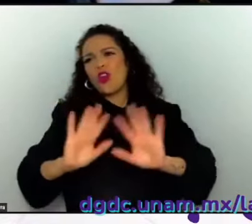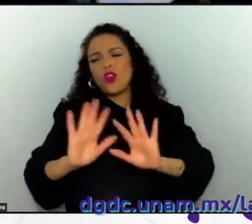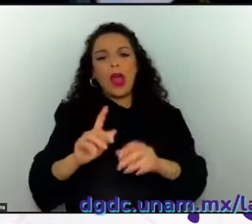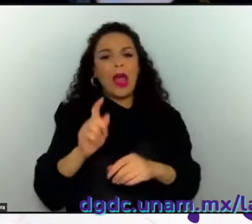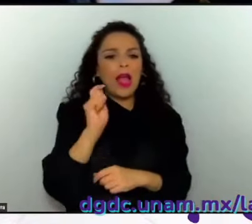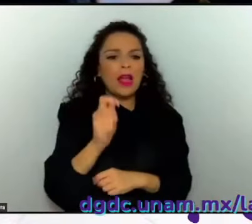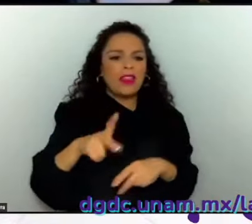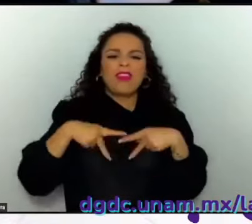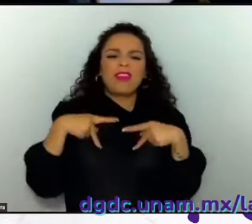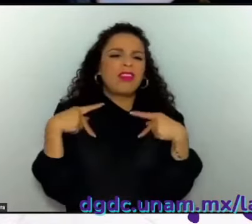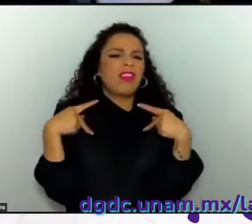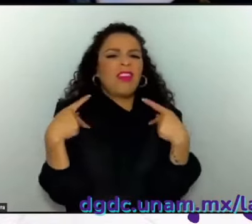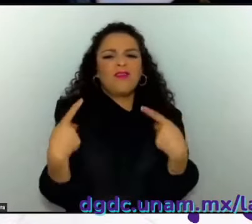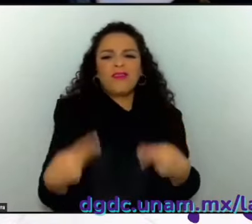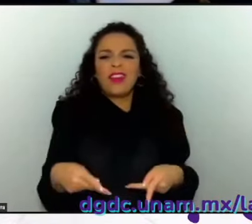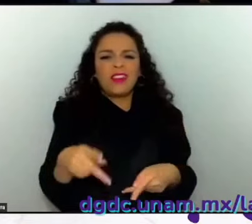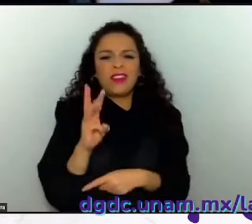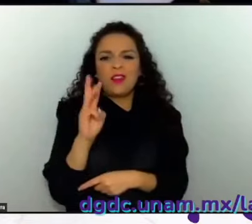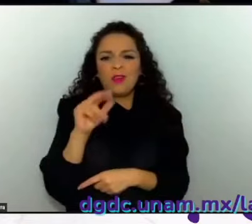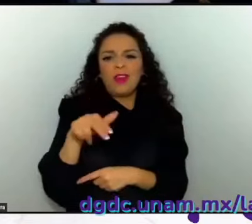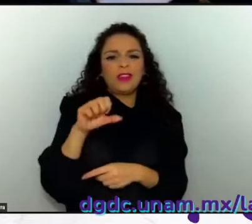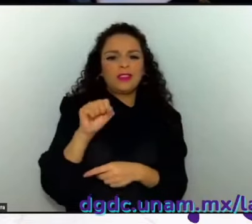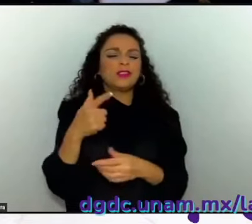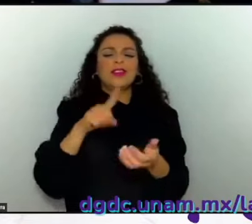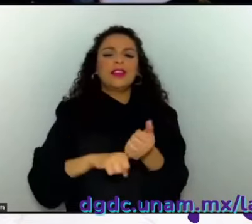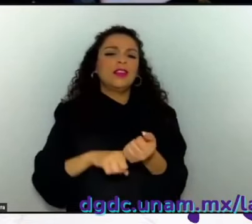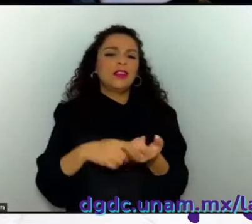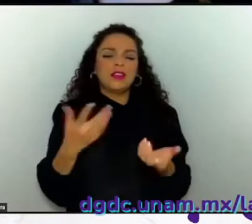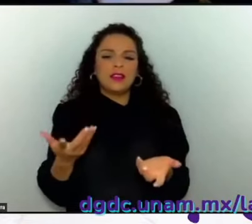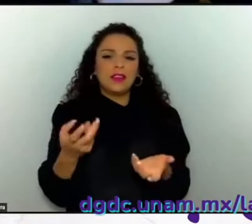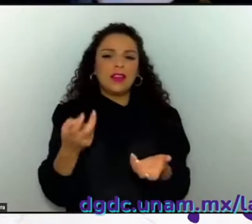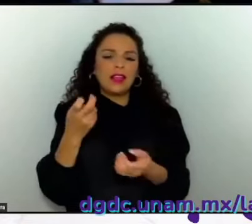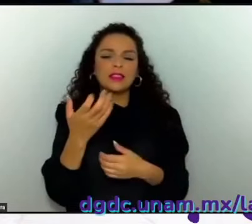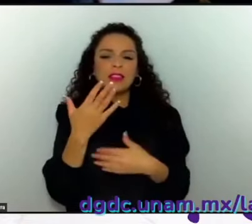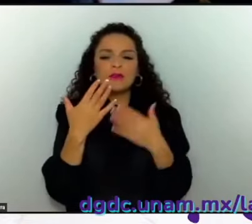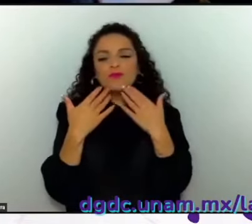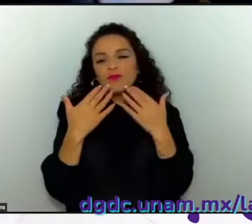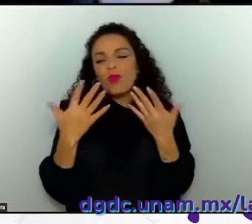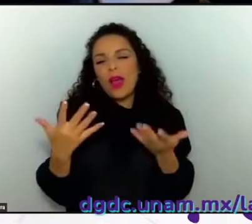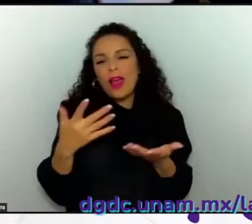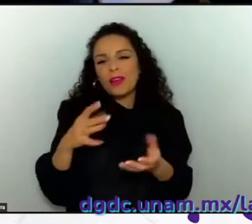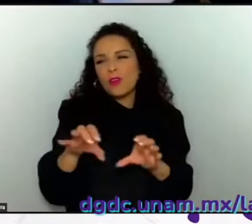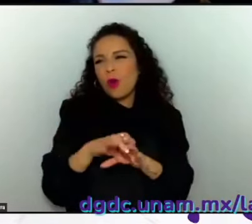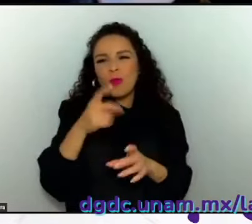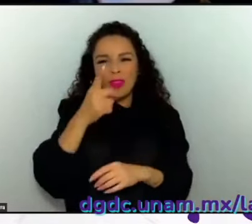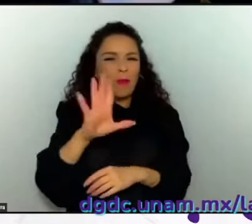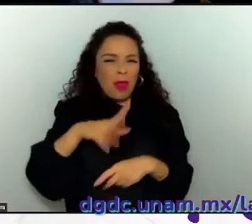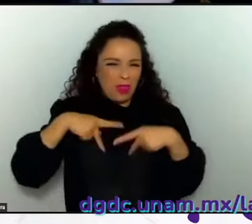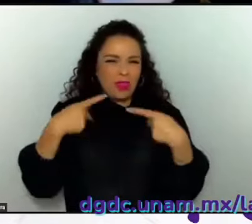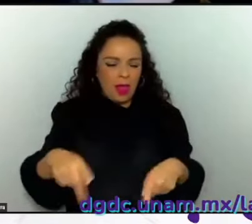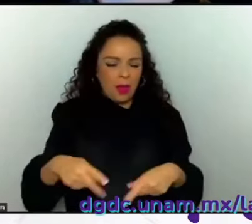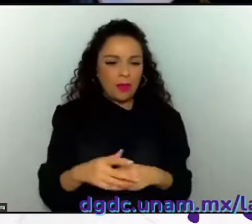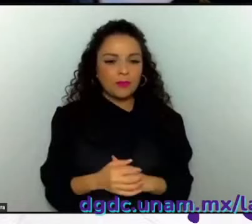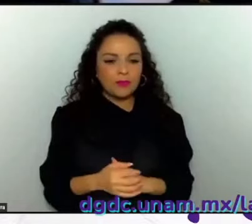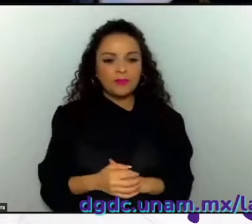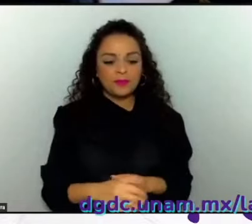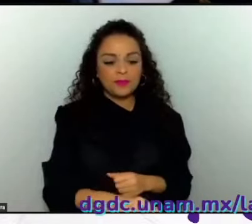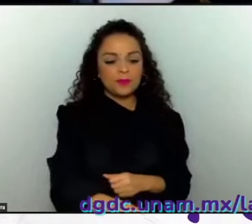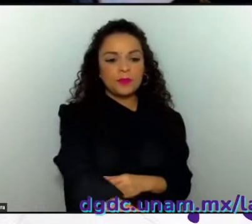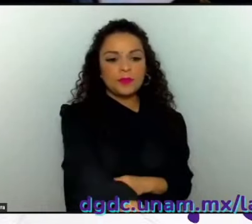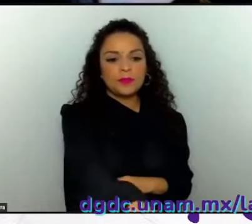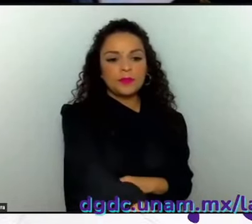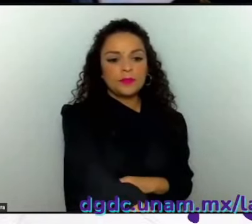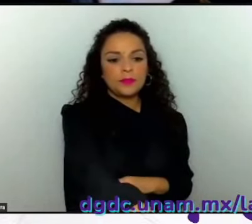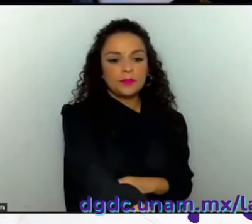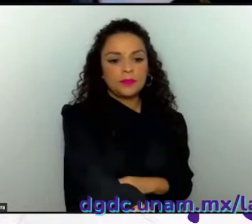son debiluchos, son WIMPs, son partículas masivas que no tienen dirección. Hoy en día, la hipótesis más seria es que deben ser estos WIMPs,